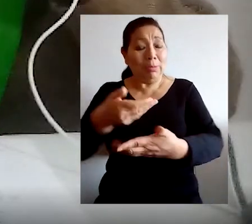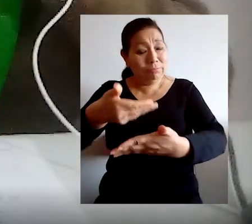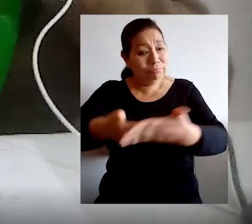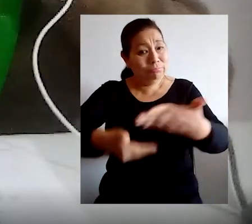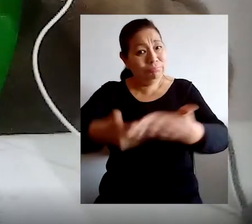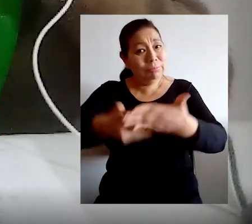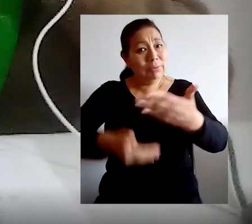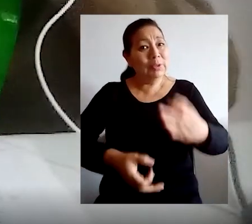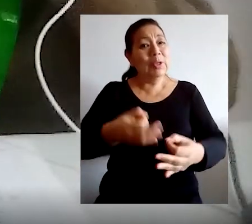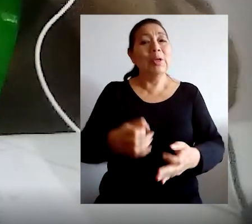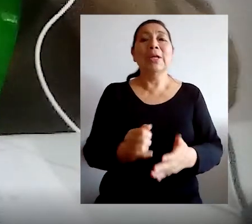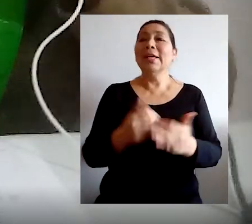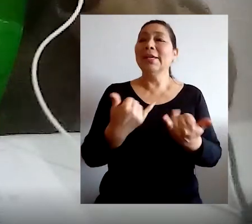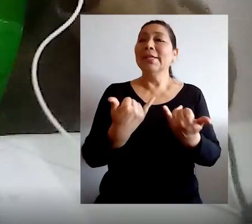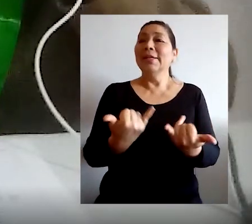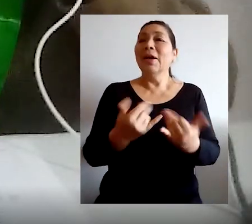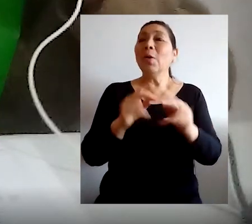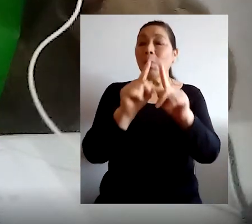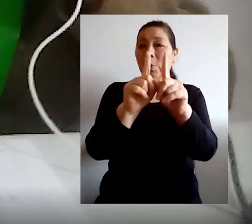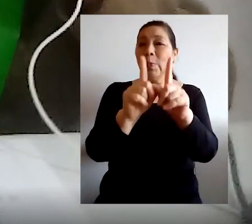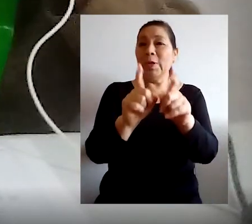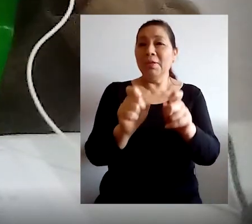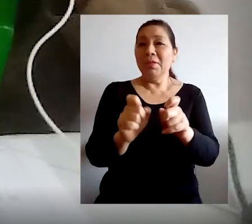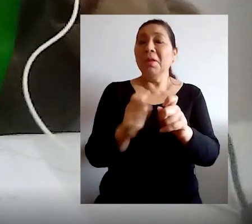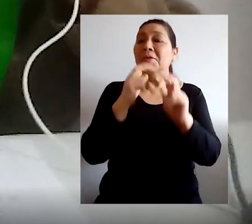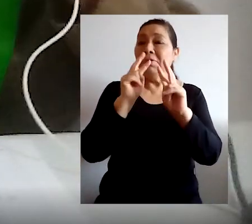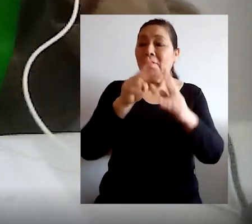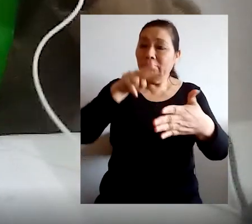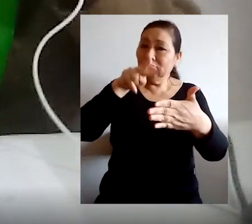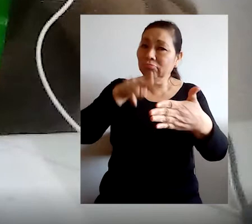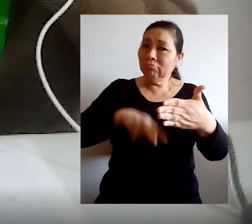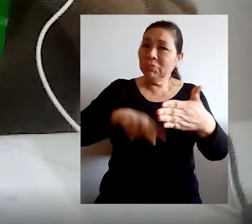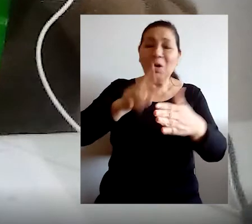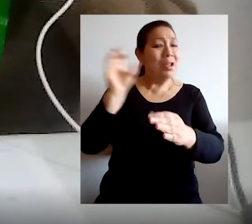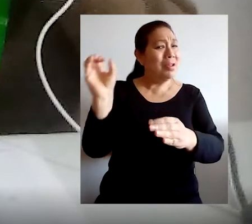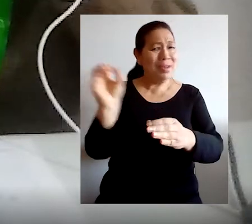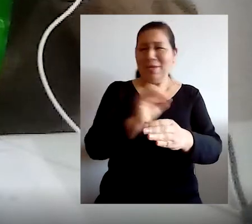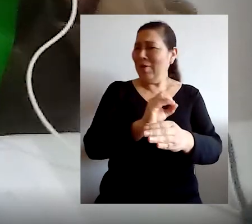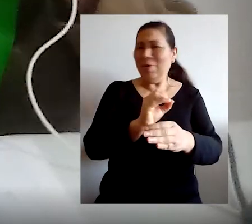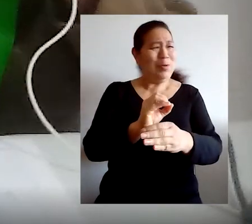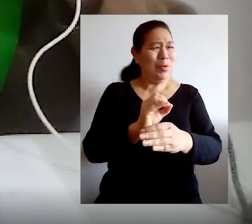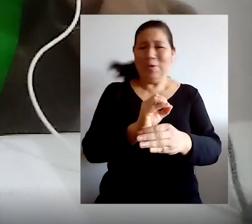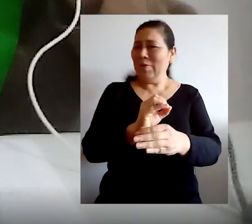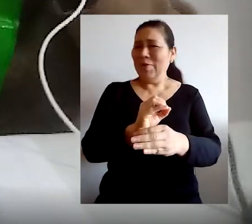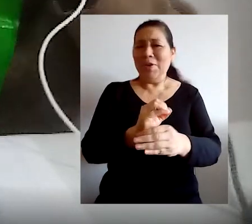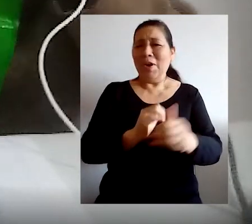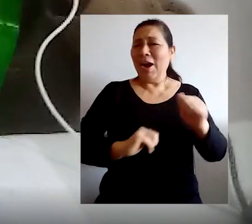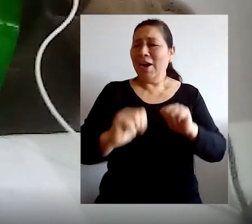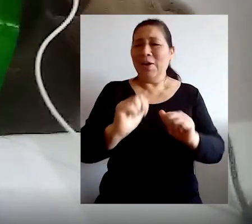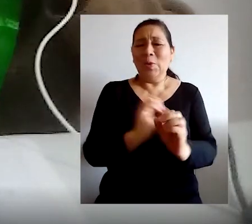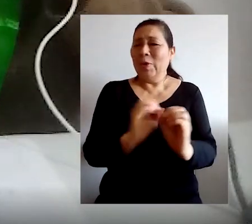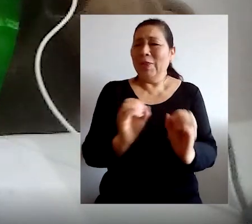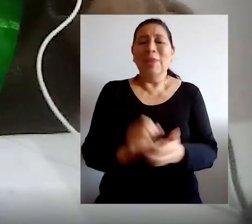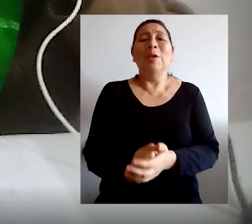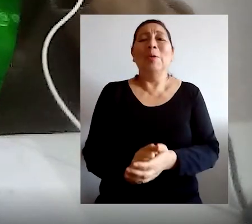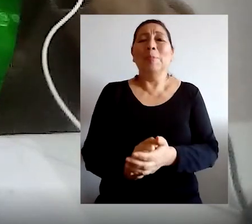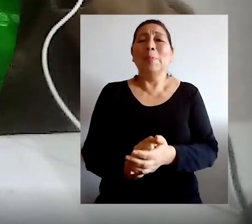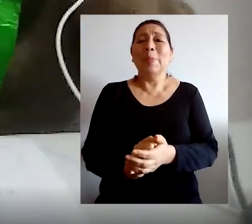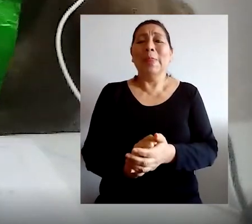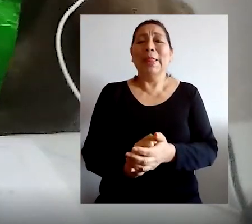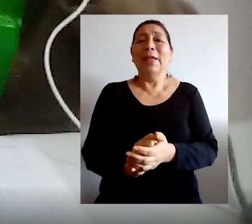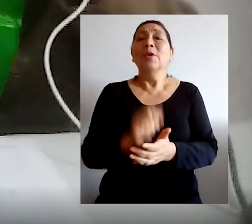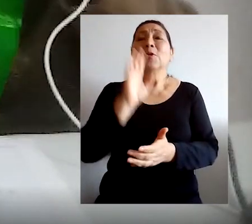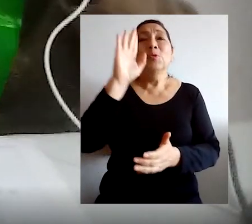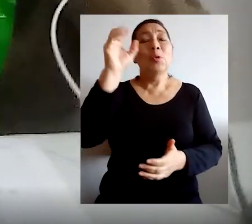proceso penal ordinario que está siendo cuestionado, se ha verificado que en ningún momento han actuado vulnerando